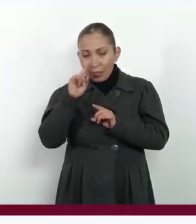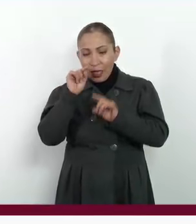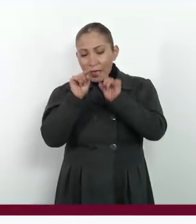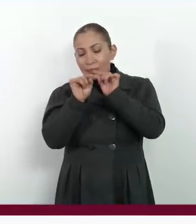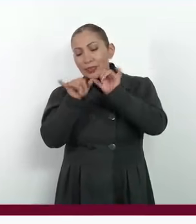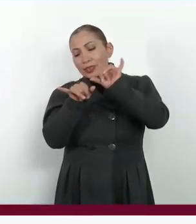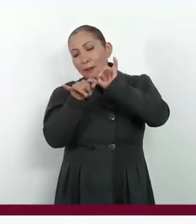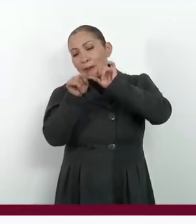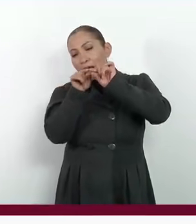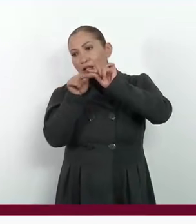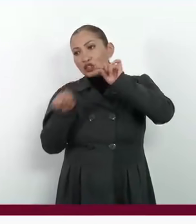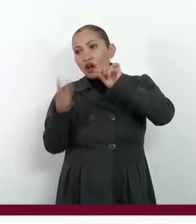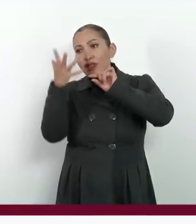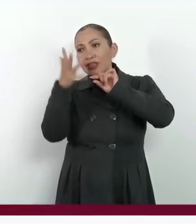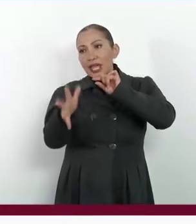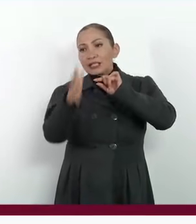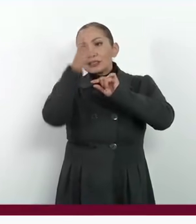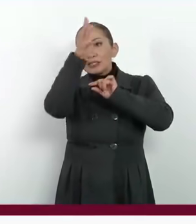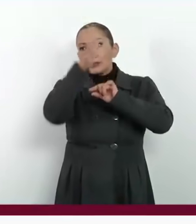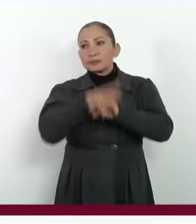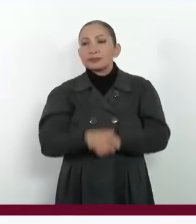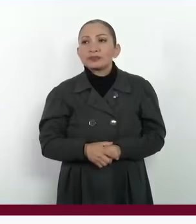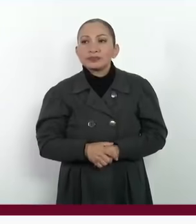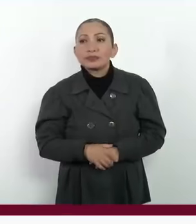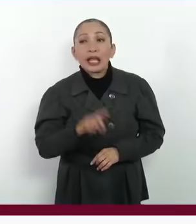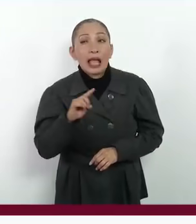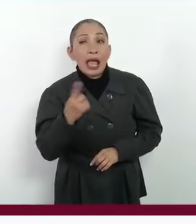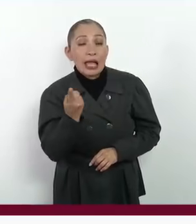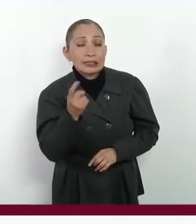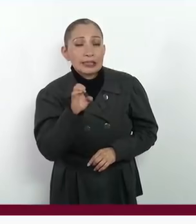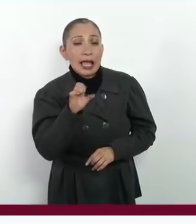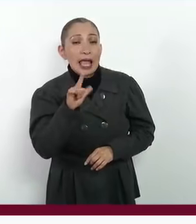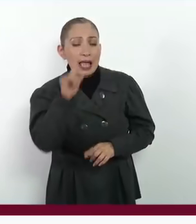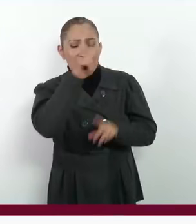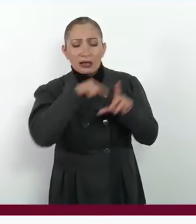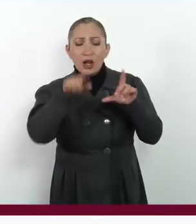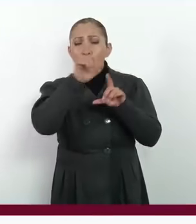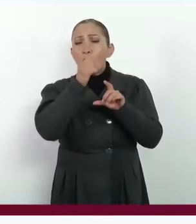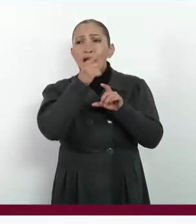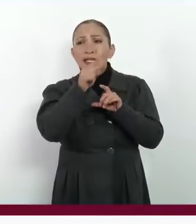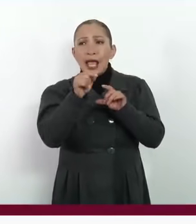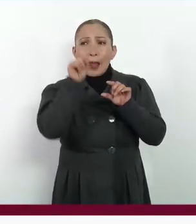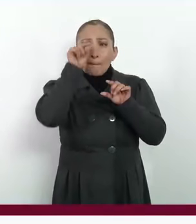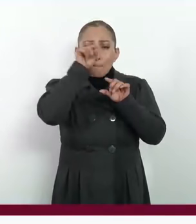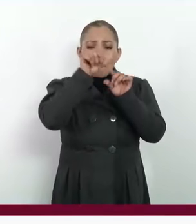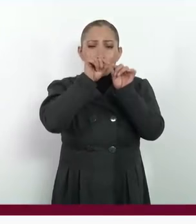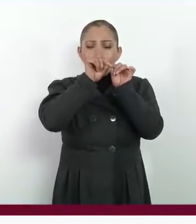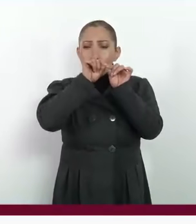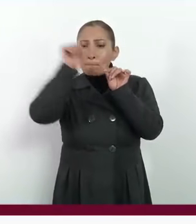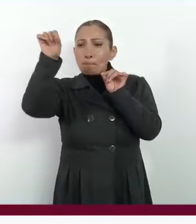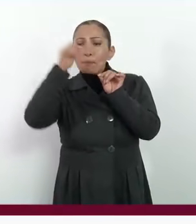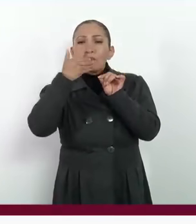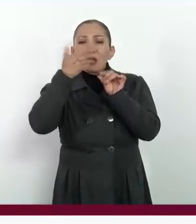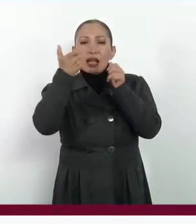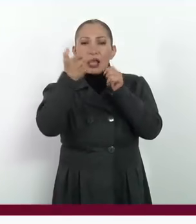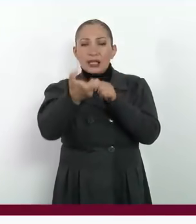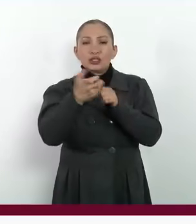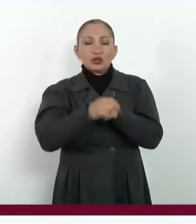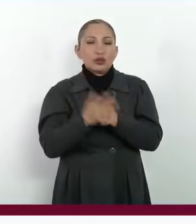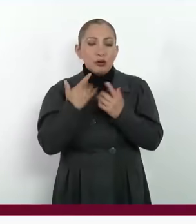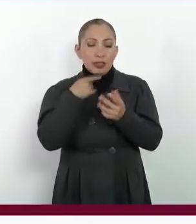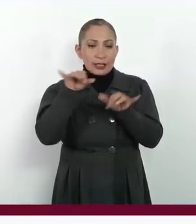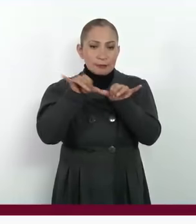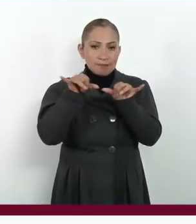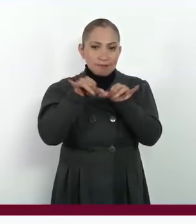constante de distancias es de 10 unidades. Como se trata de una elipse, cualquier punto P en ella debe de satisfacer